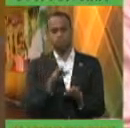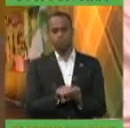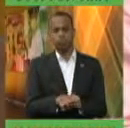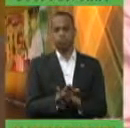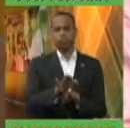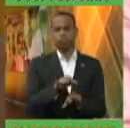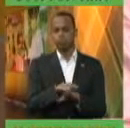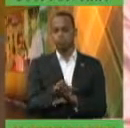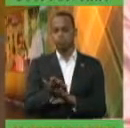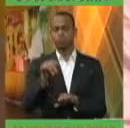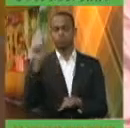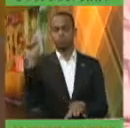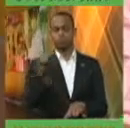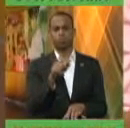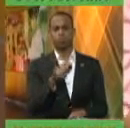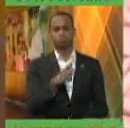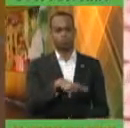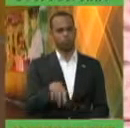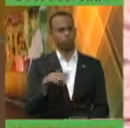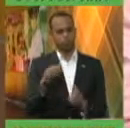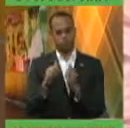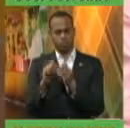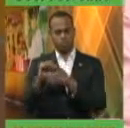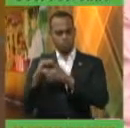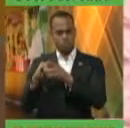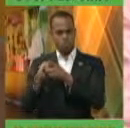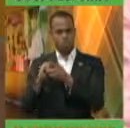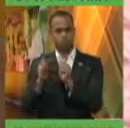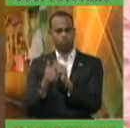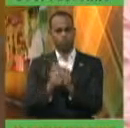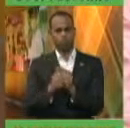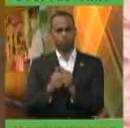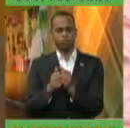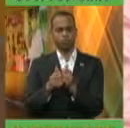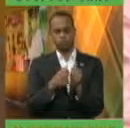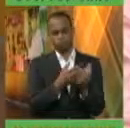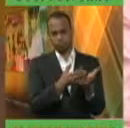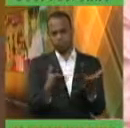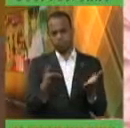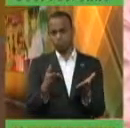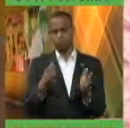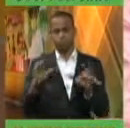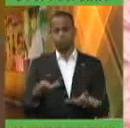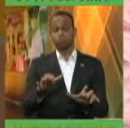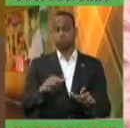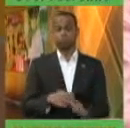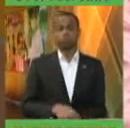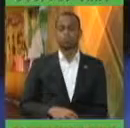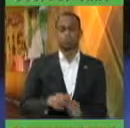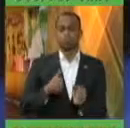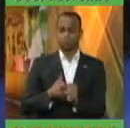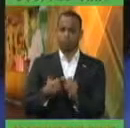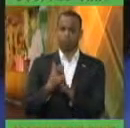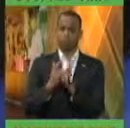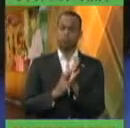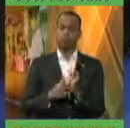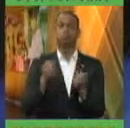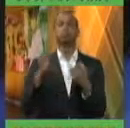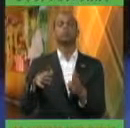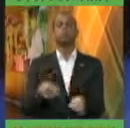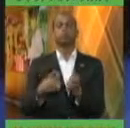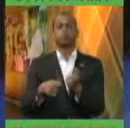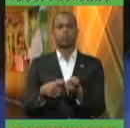sinergia que aitor con nadie en seguimiento a la convención y a las normas en muchos ayuntamientos nos faltan otros